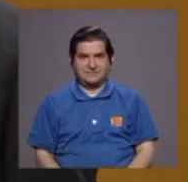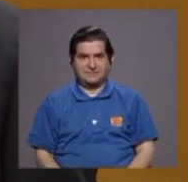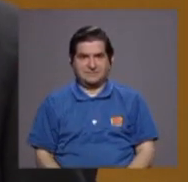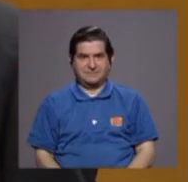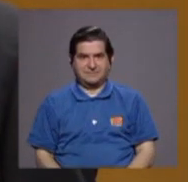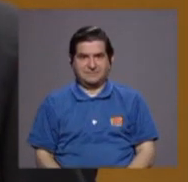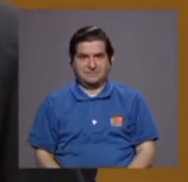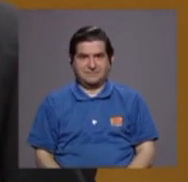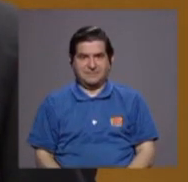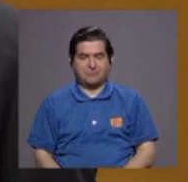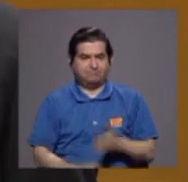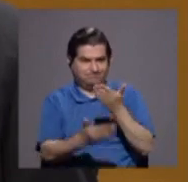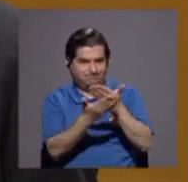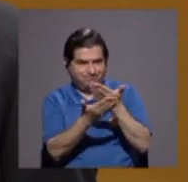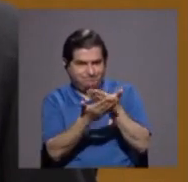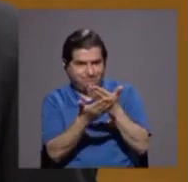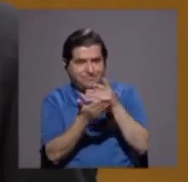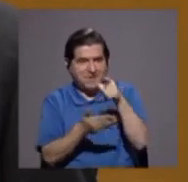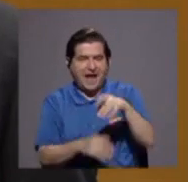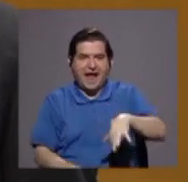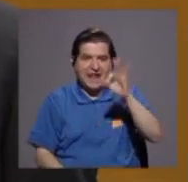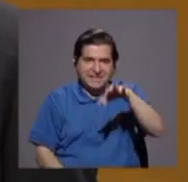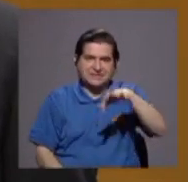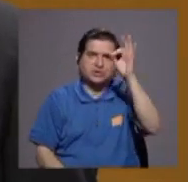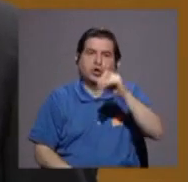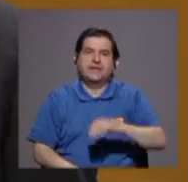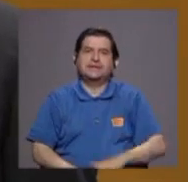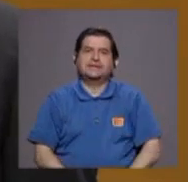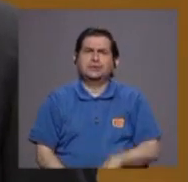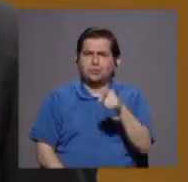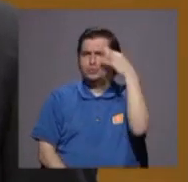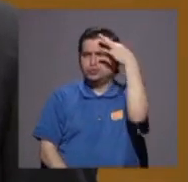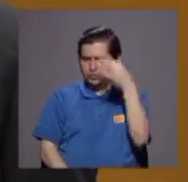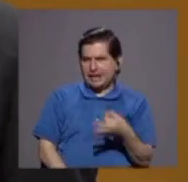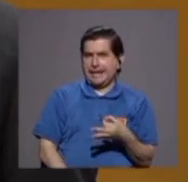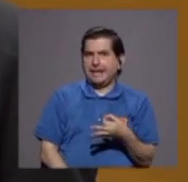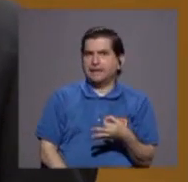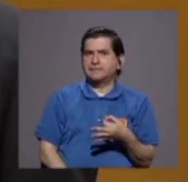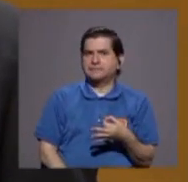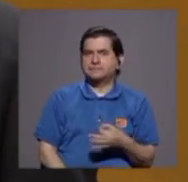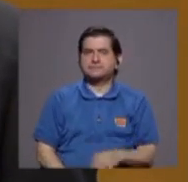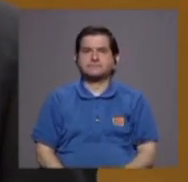la evidenció en esa escogencia. ¿Le parece a usted, don Eduardo?